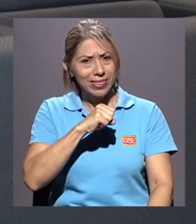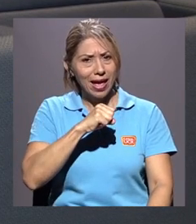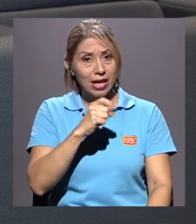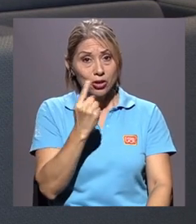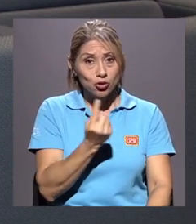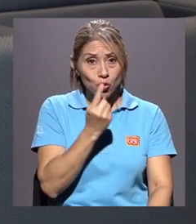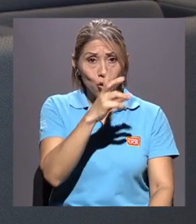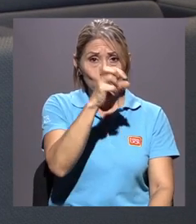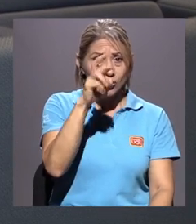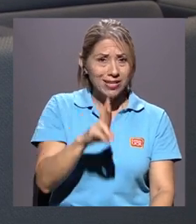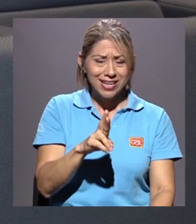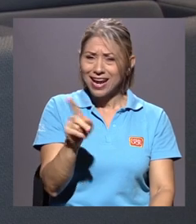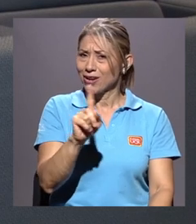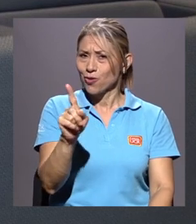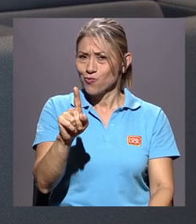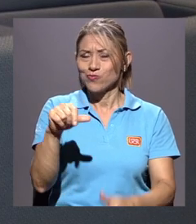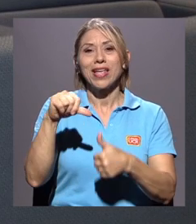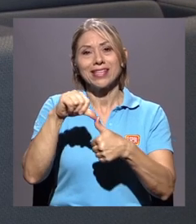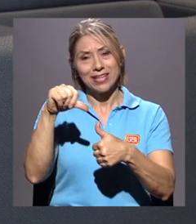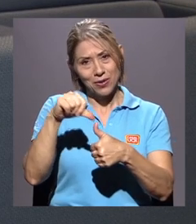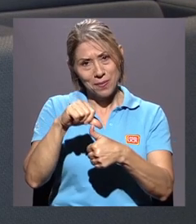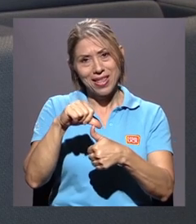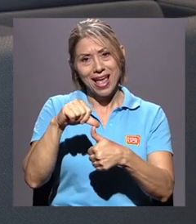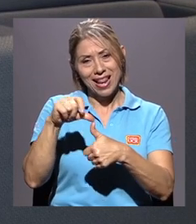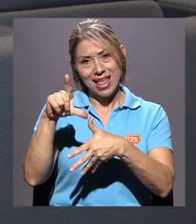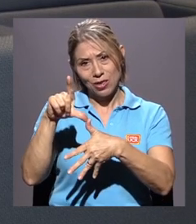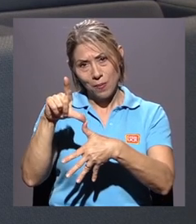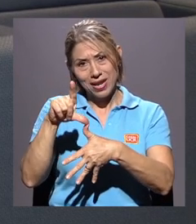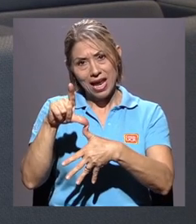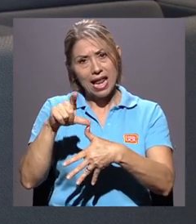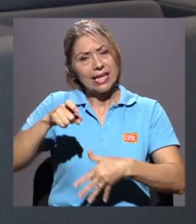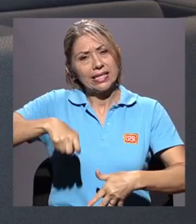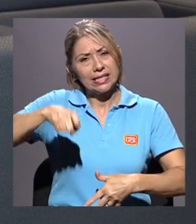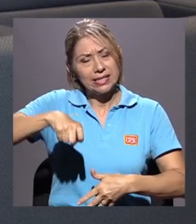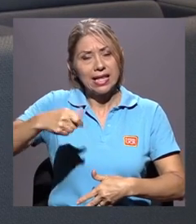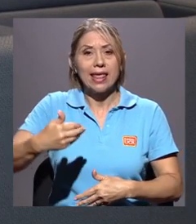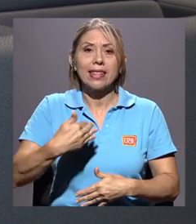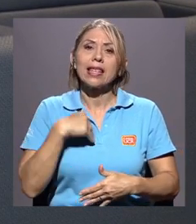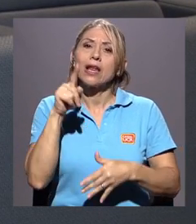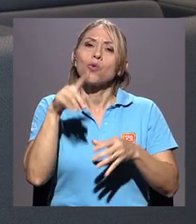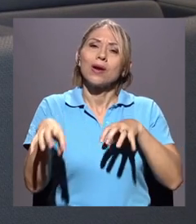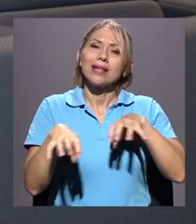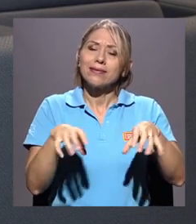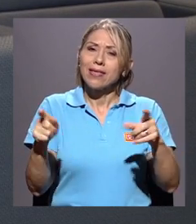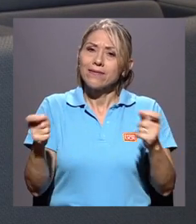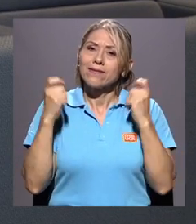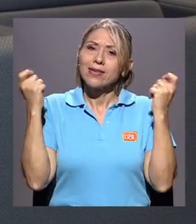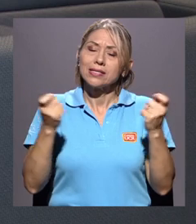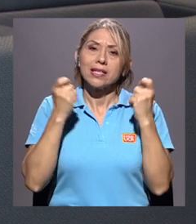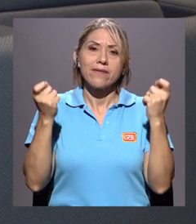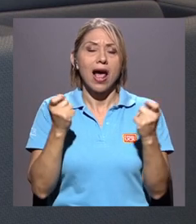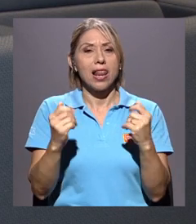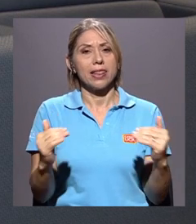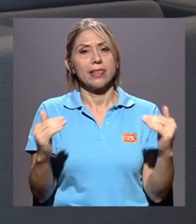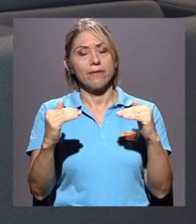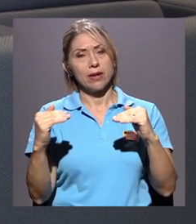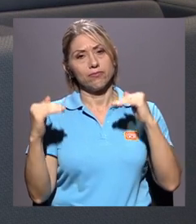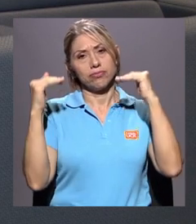toda el área, especialmente centroamericana y en Latinoamérica, de poder contar con un festival de primer mundo donde